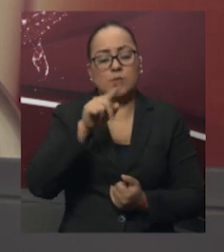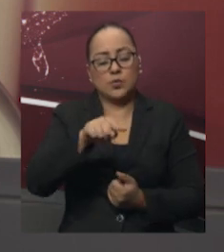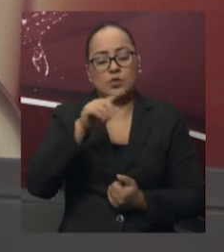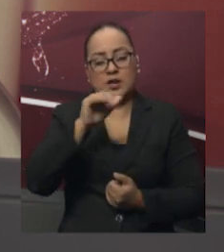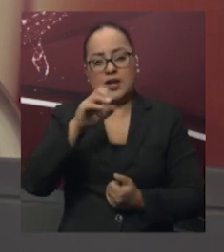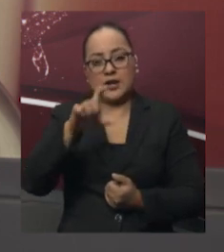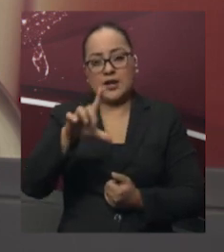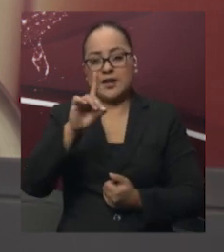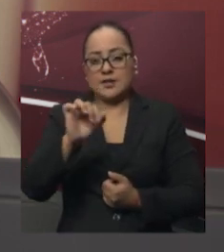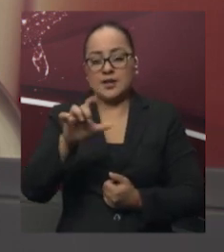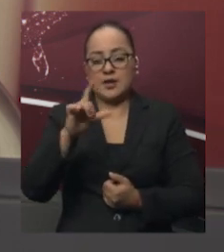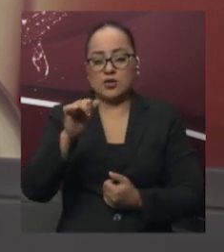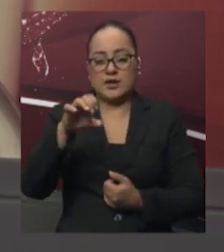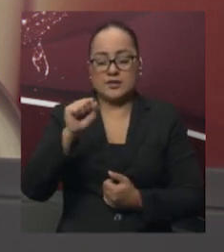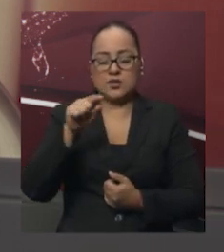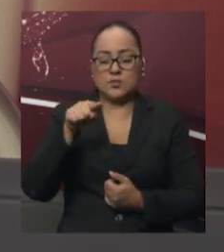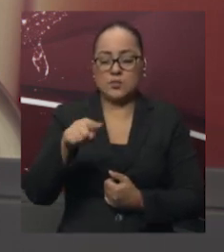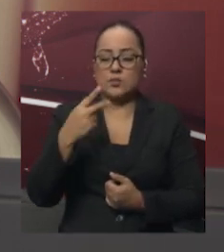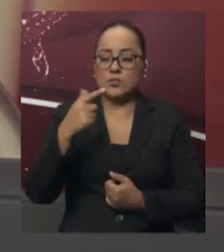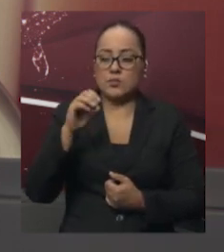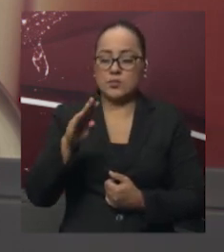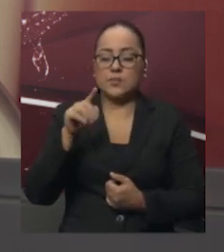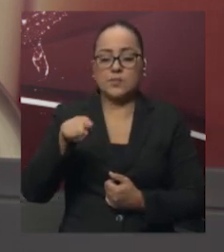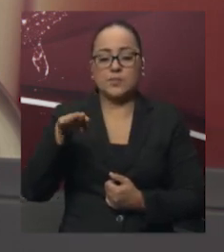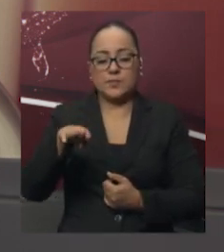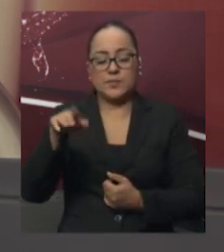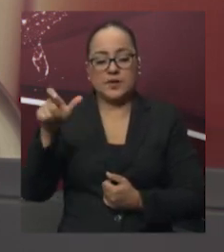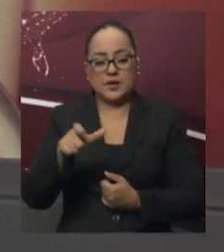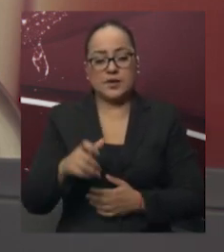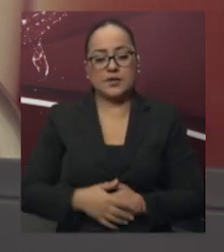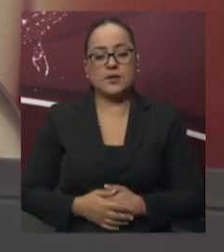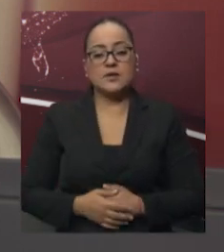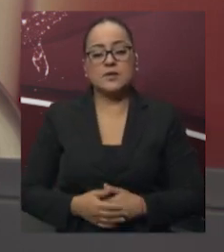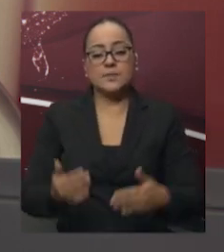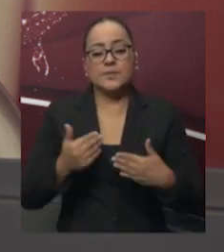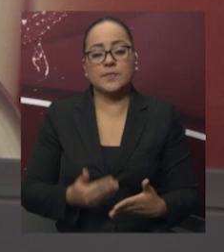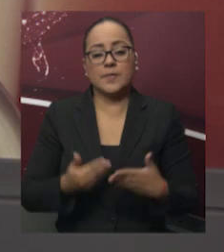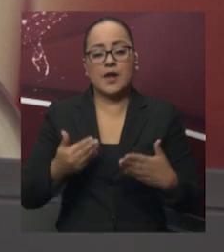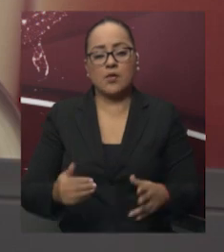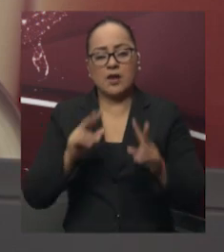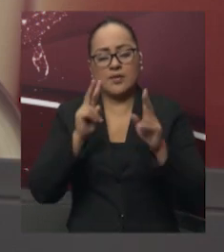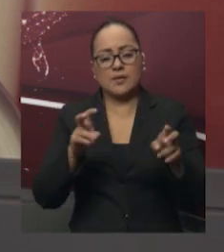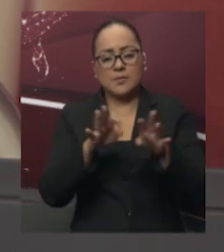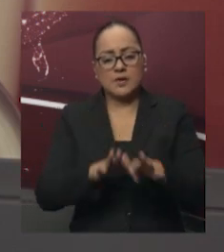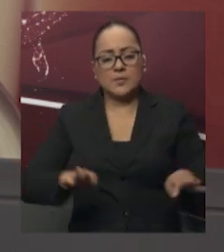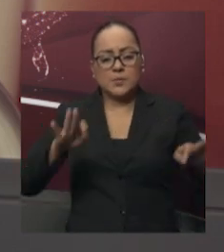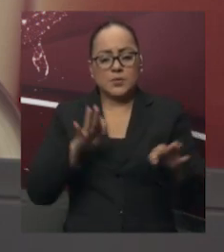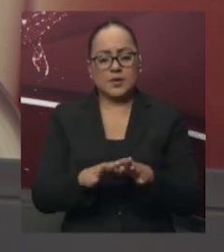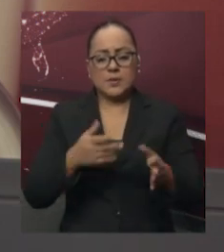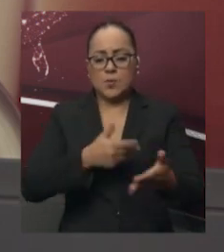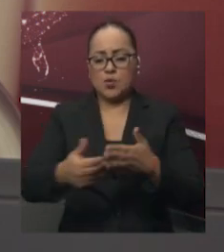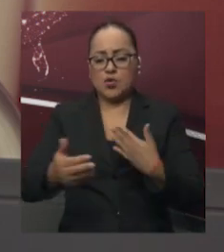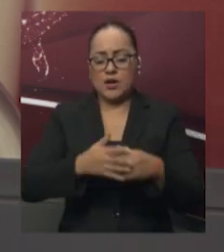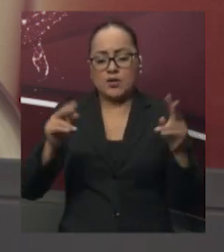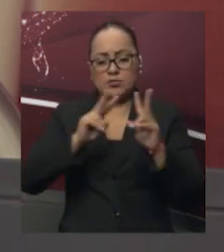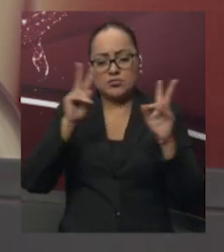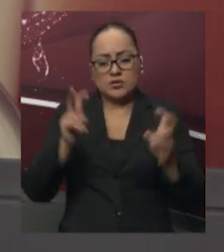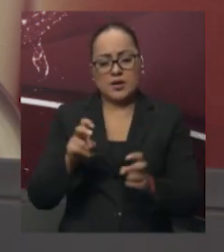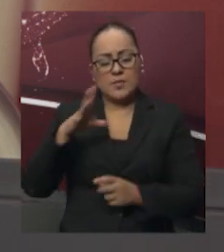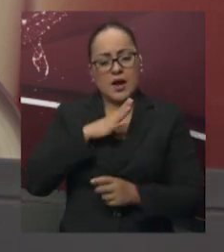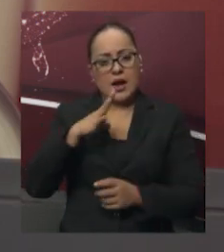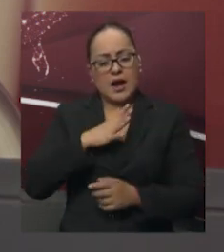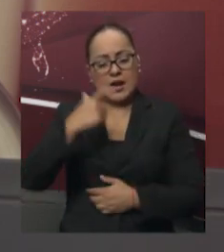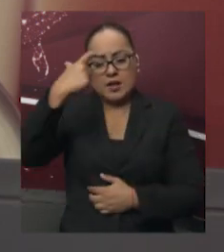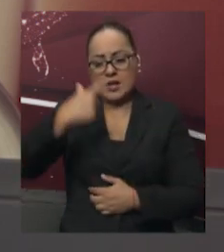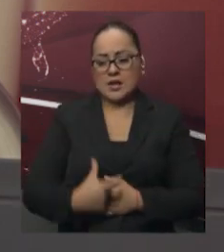www.canalcongreso.gov.mx. Vamos a continuar con la información. Mira, un tema sin duda fundamental de los nuevos tiempos, de los tiempos contemporáneos, es los datos